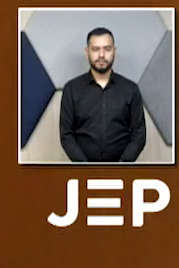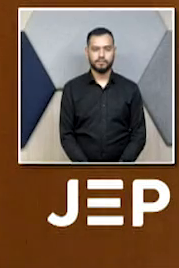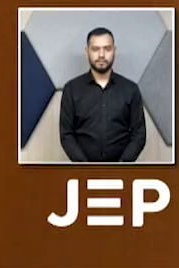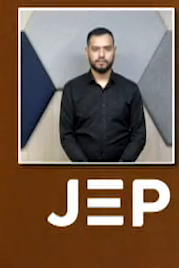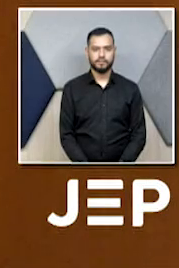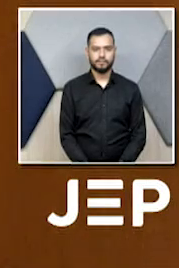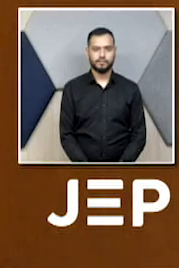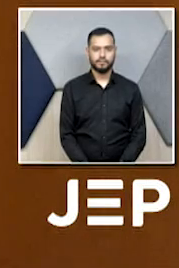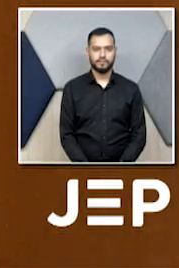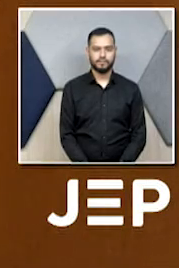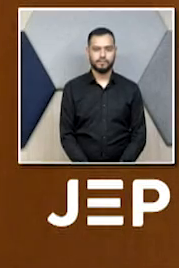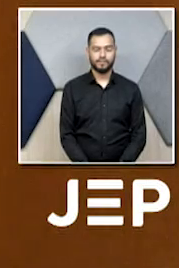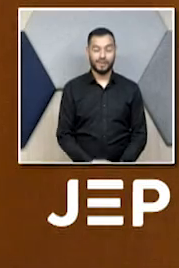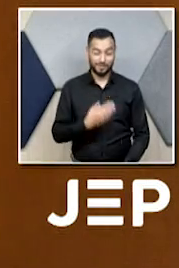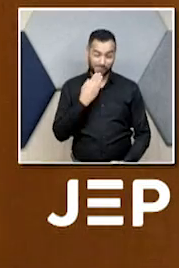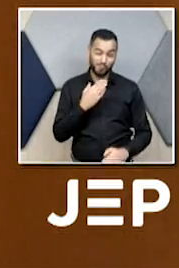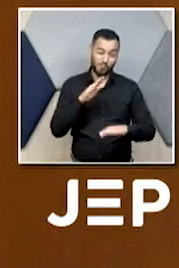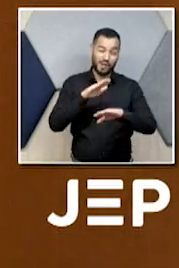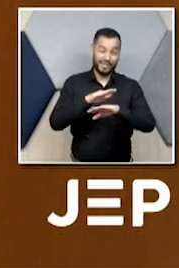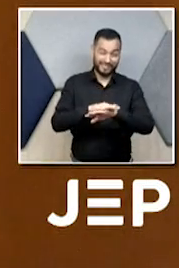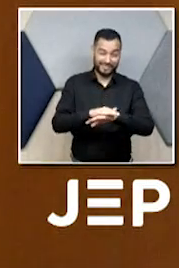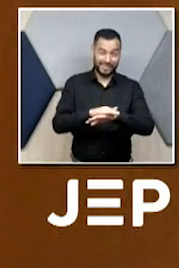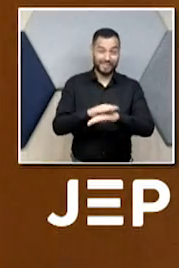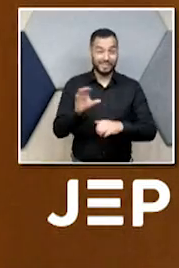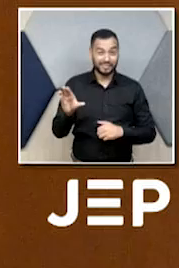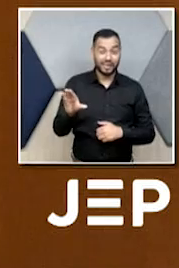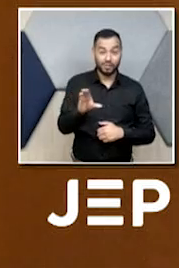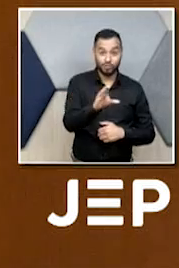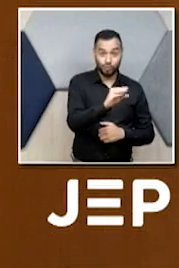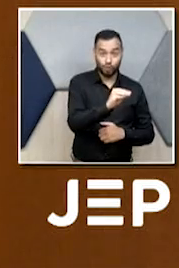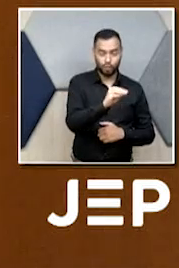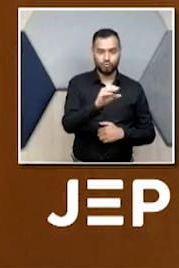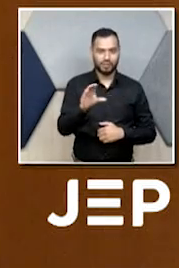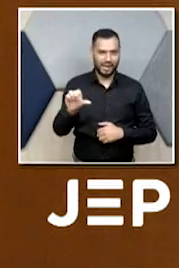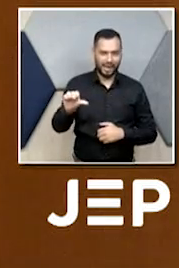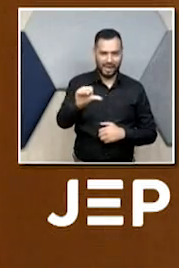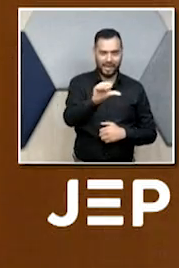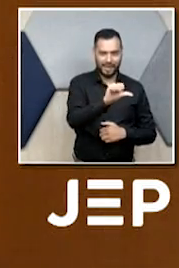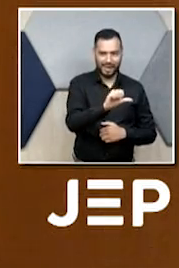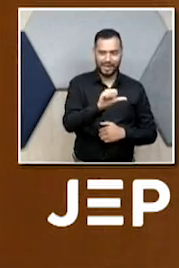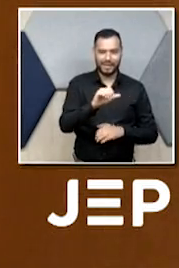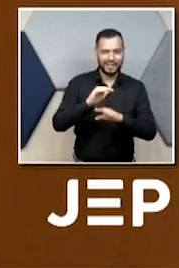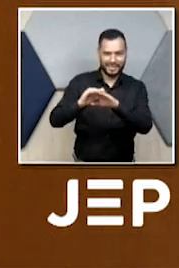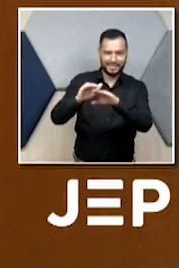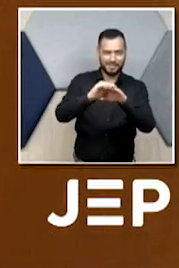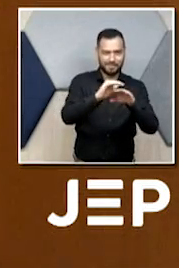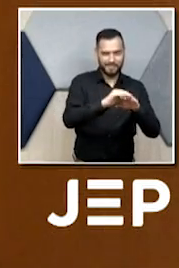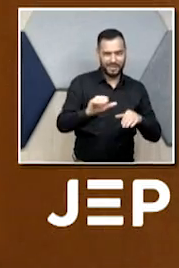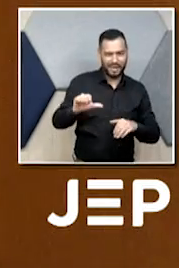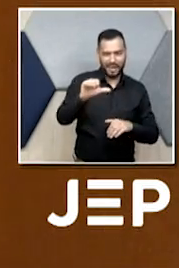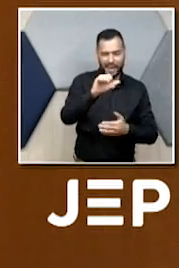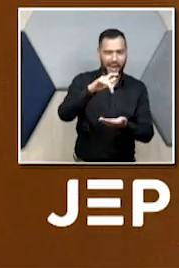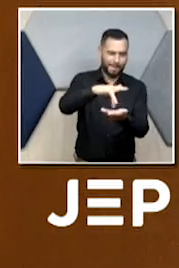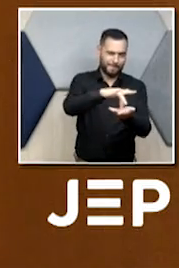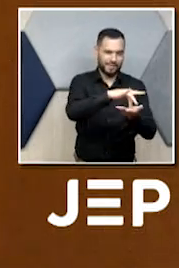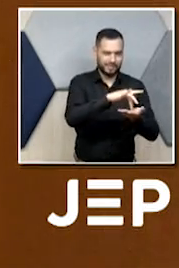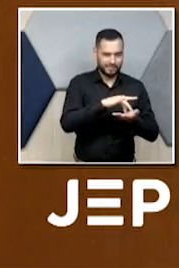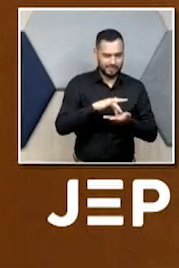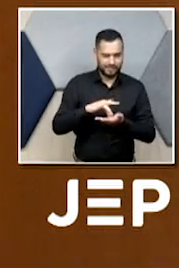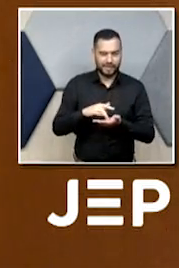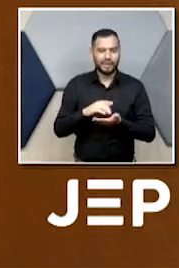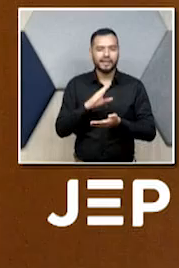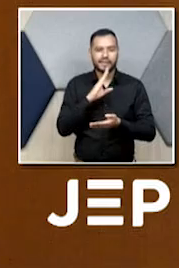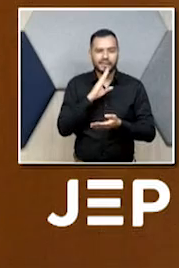Muy buenas tardes a todos, a todas las invitadas que nos acompañan presencialmente y quienes nos siguen por la